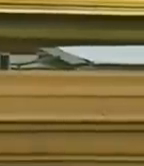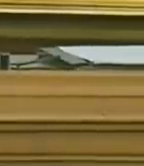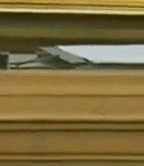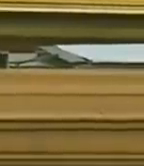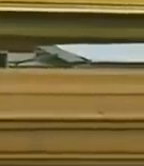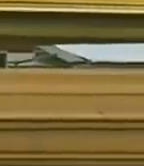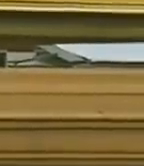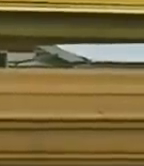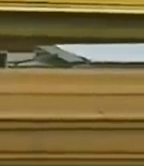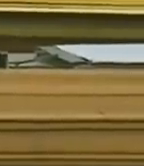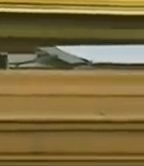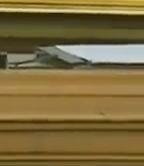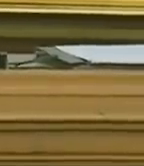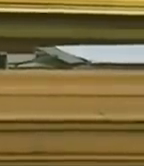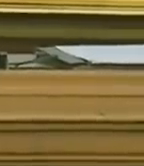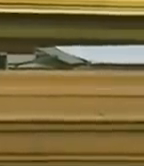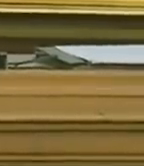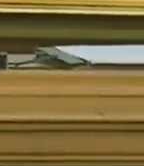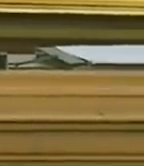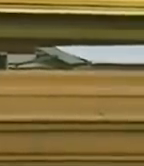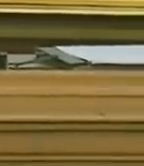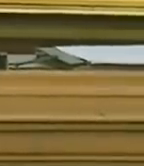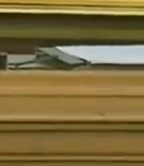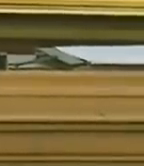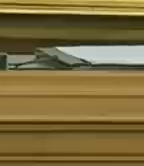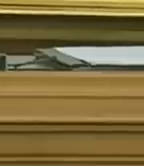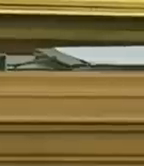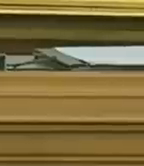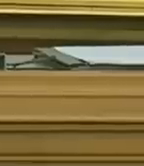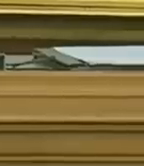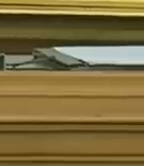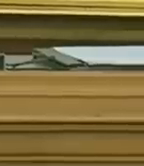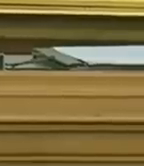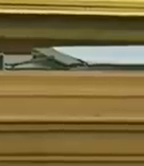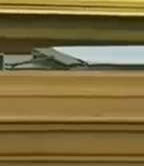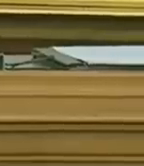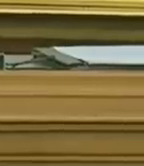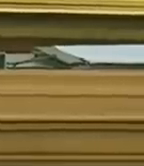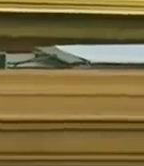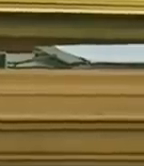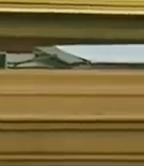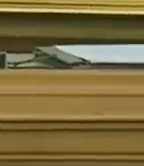Nadie más ha anotado el derecho de palabra. Diputada Angelita Mayo.